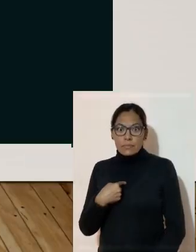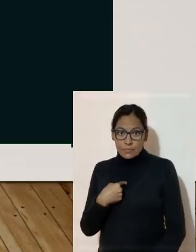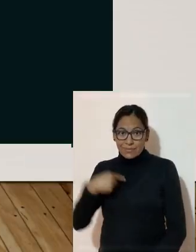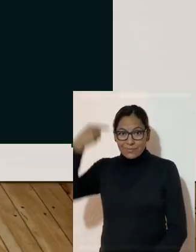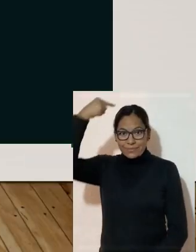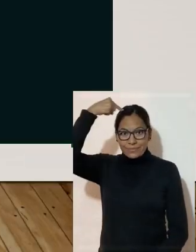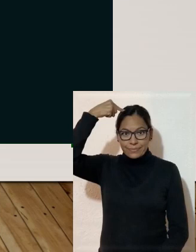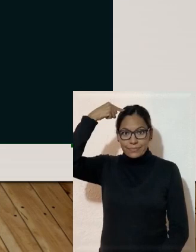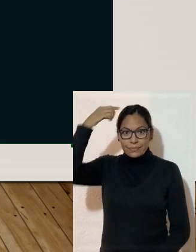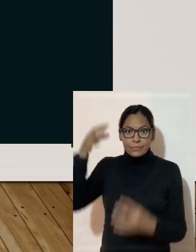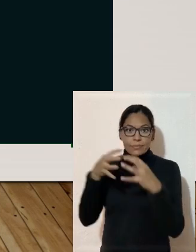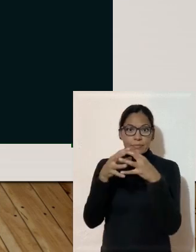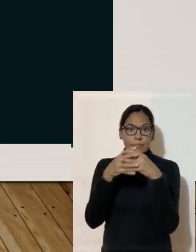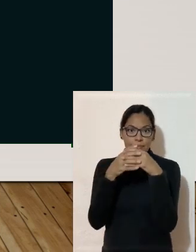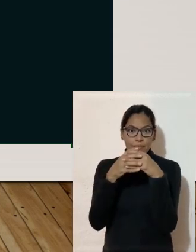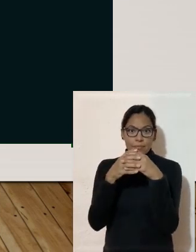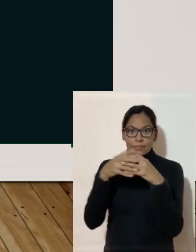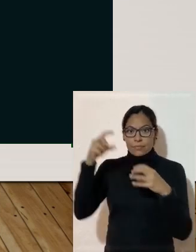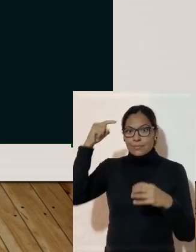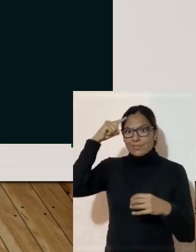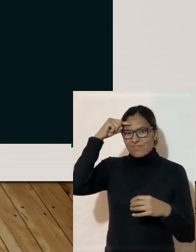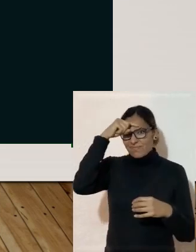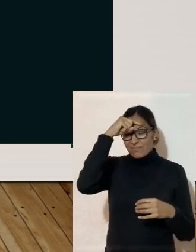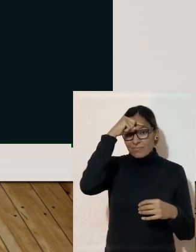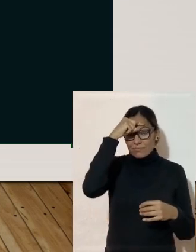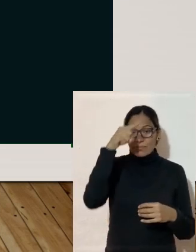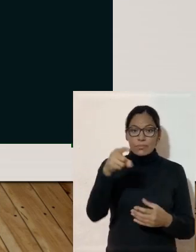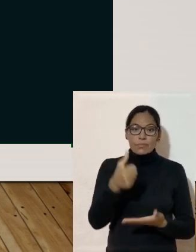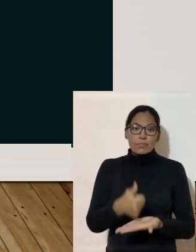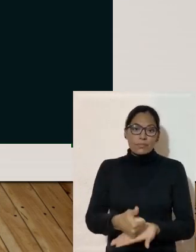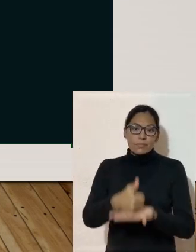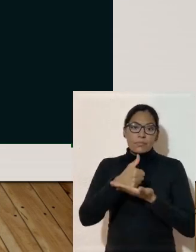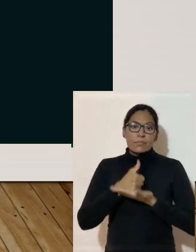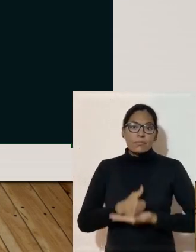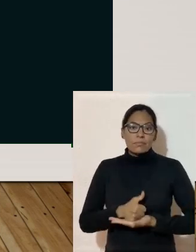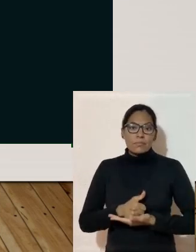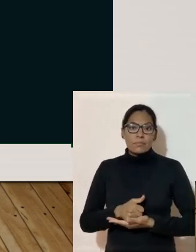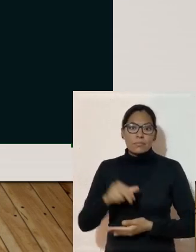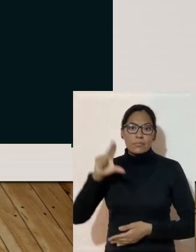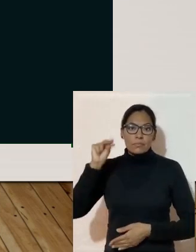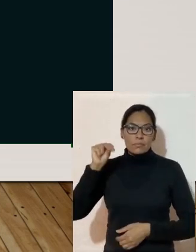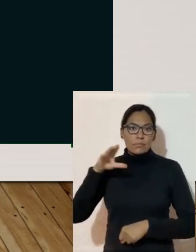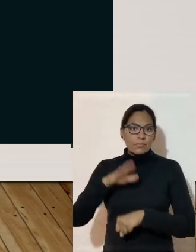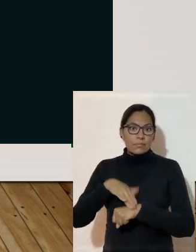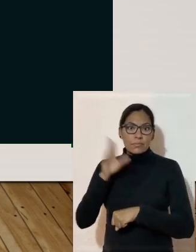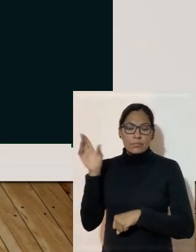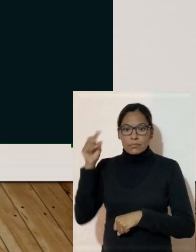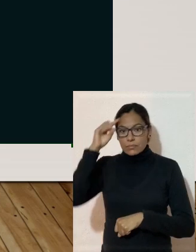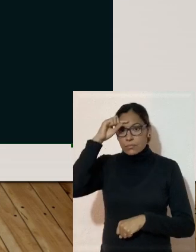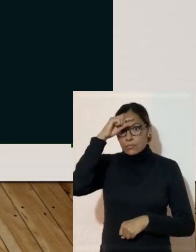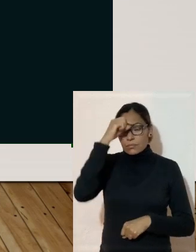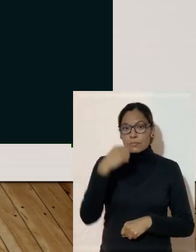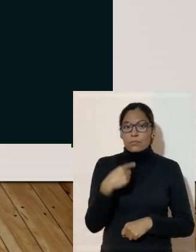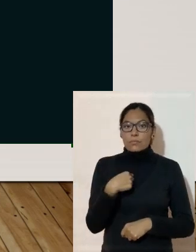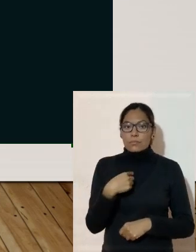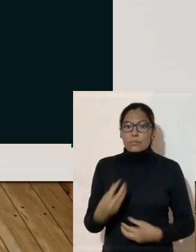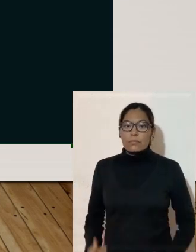Si mi cerebro es complejo, mi vida lo es más